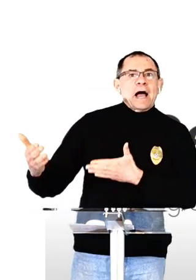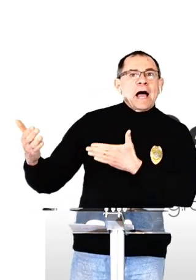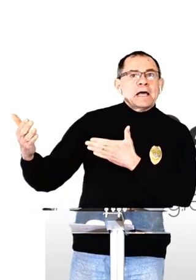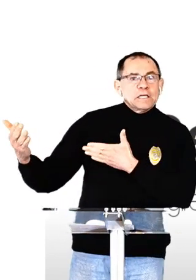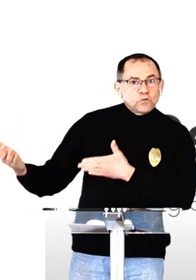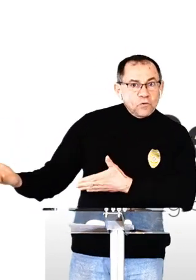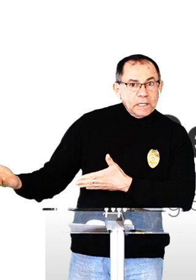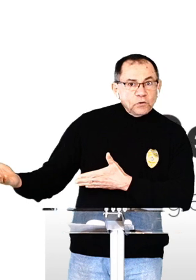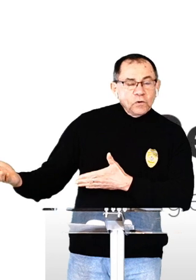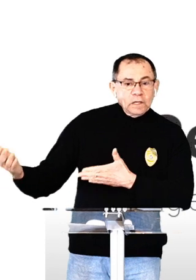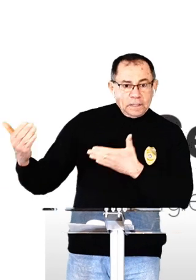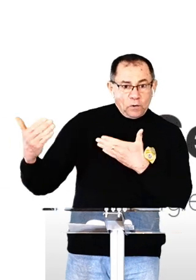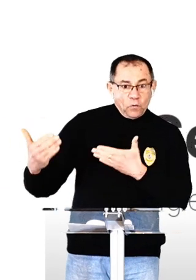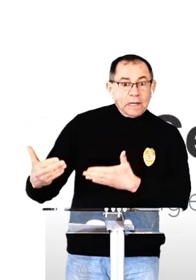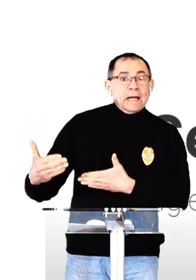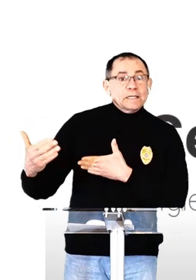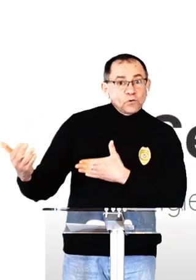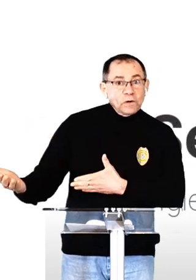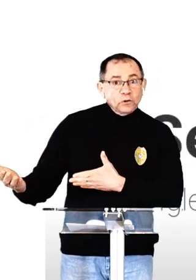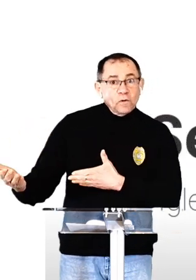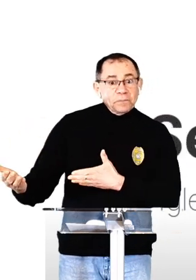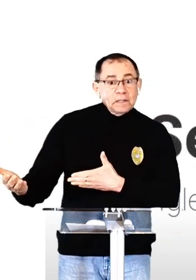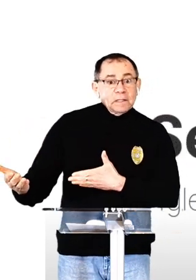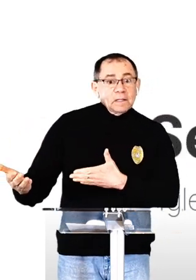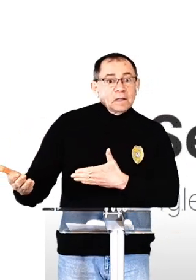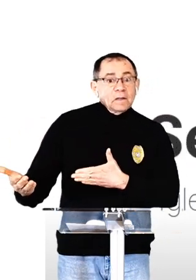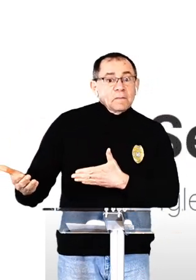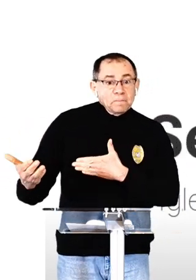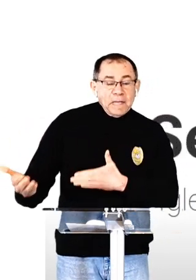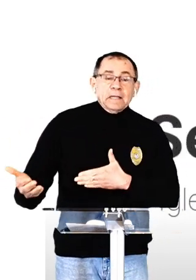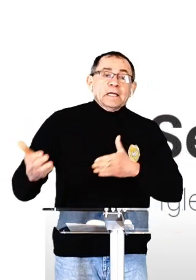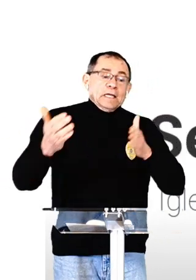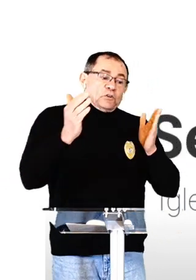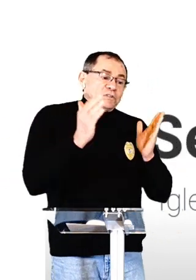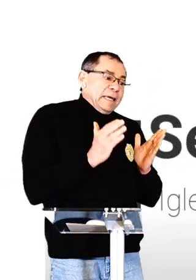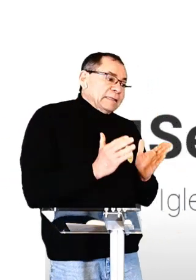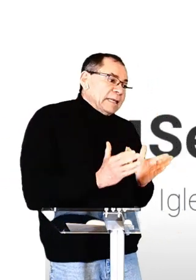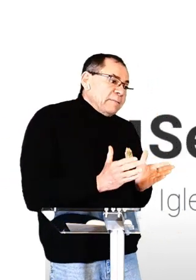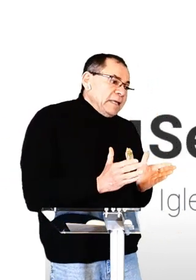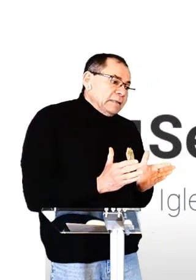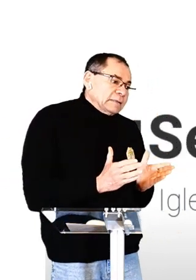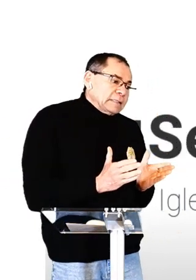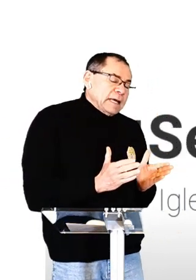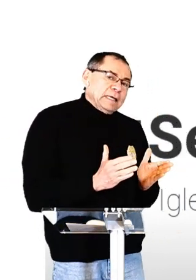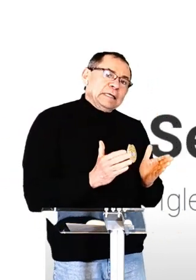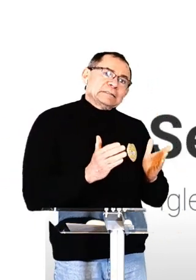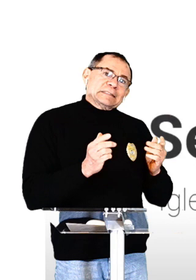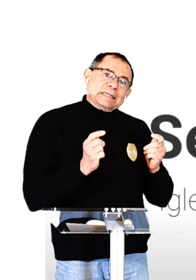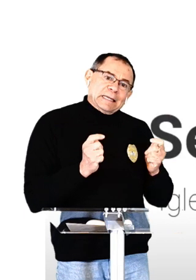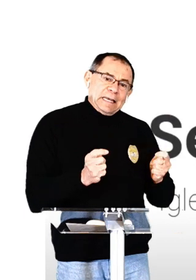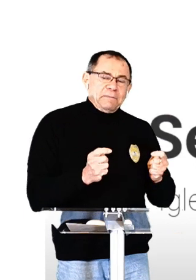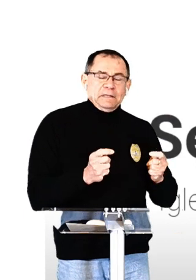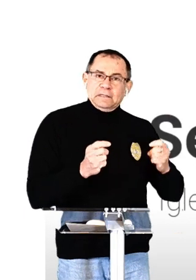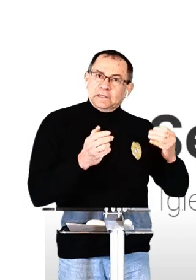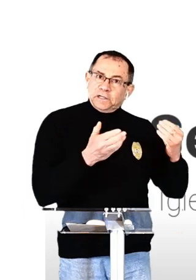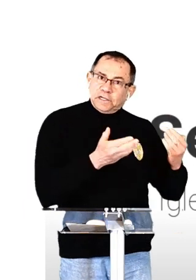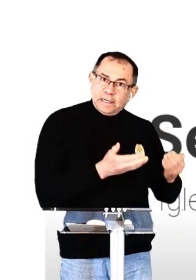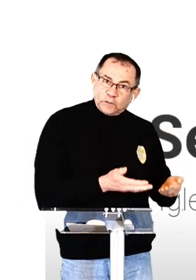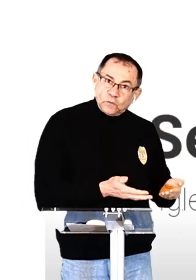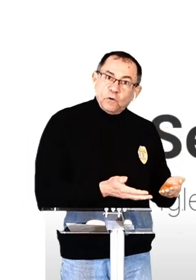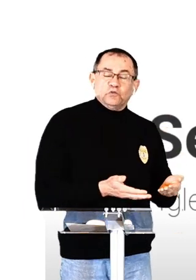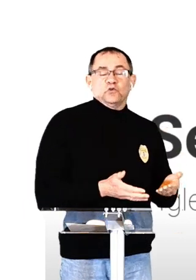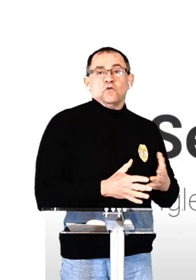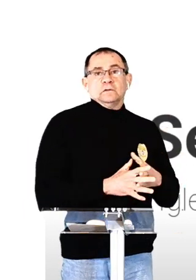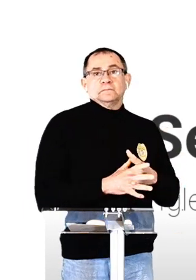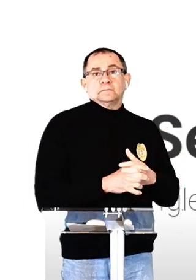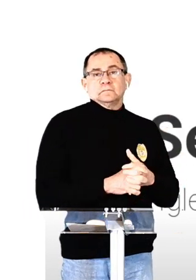predicar a Jesucristo. Que colocan a Jesucristo. Bien, entonces esta herramienta es clave.